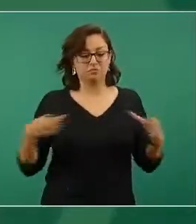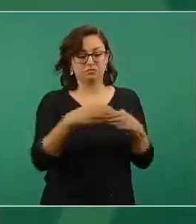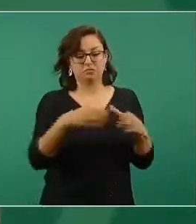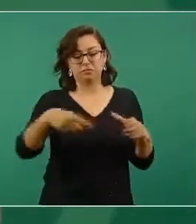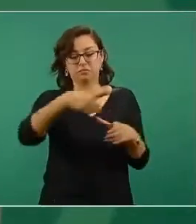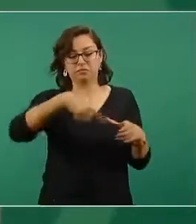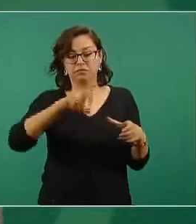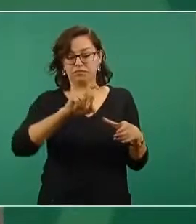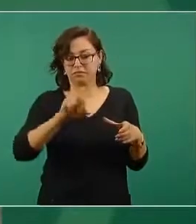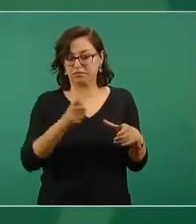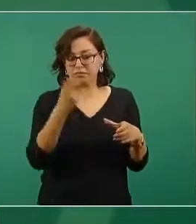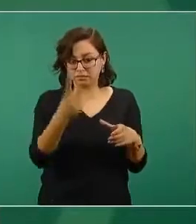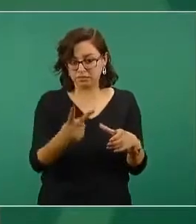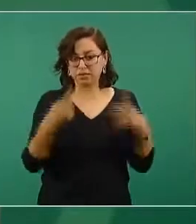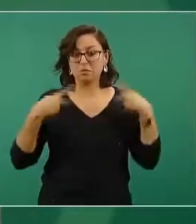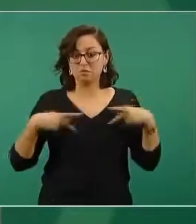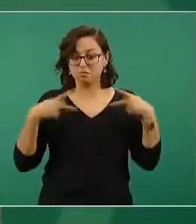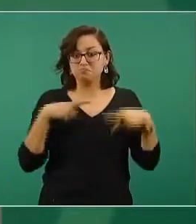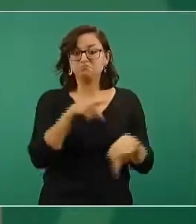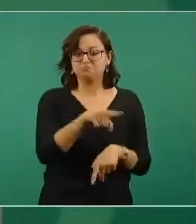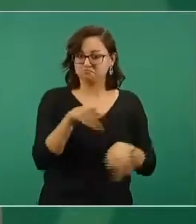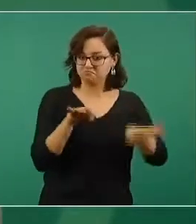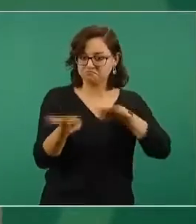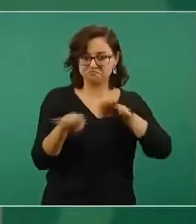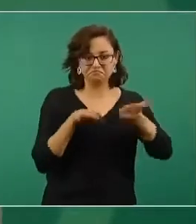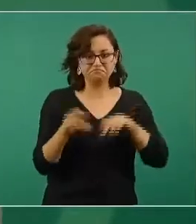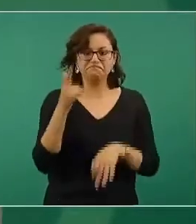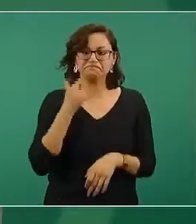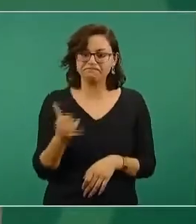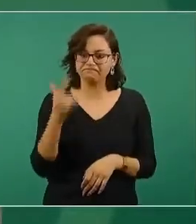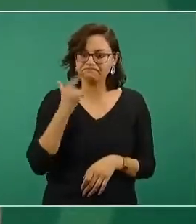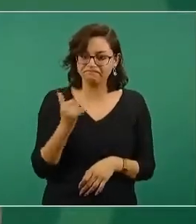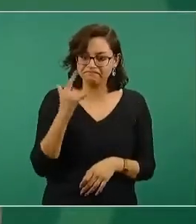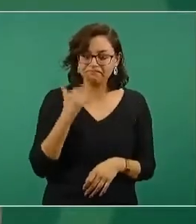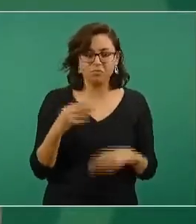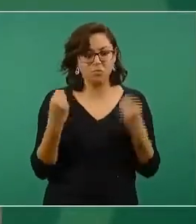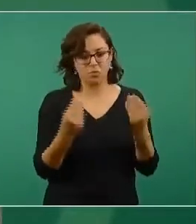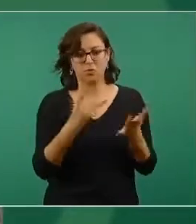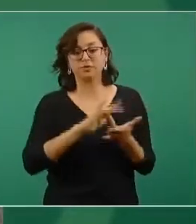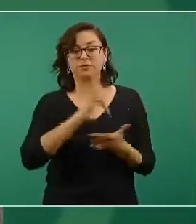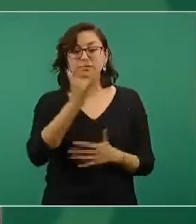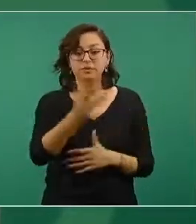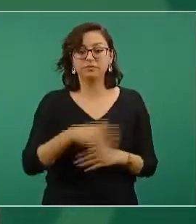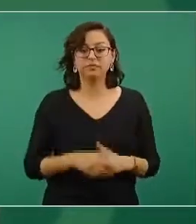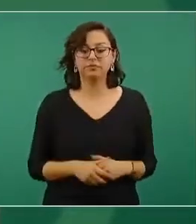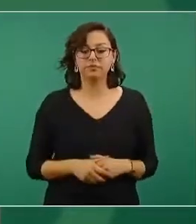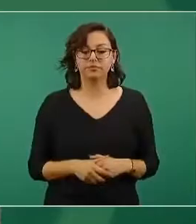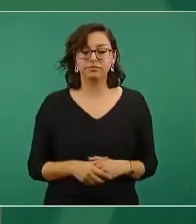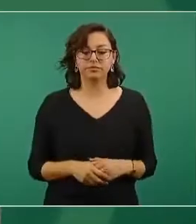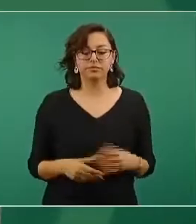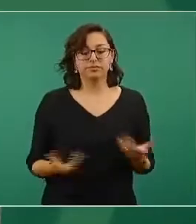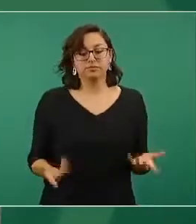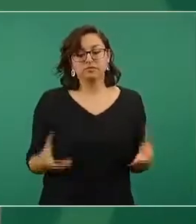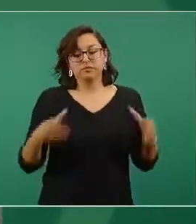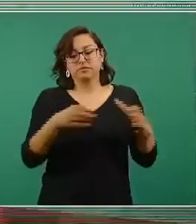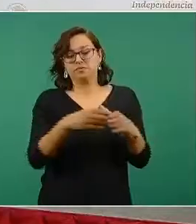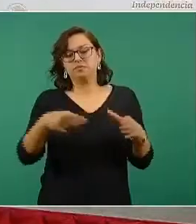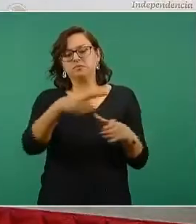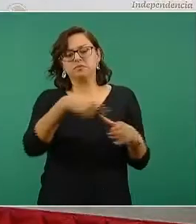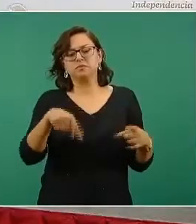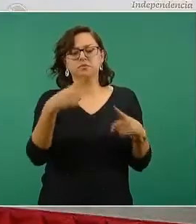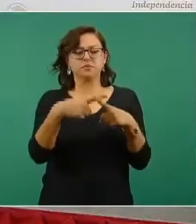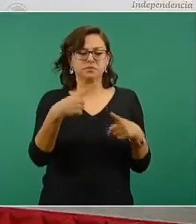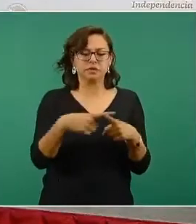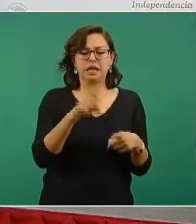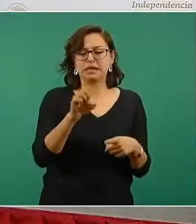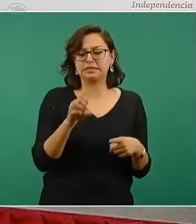mi agradecimiento porque ha sido un trabajo intenso en el que han participado. Vienen en general de 4 instituciones, pueden ser o